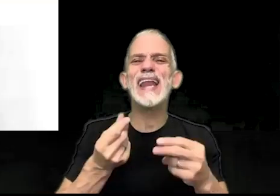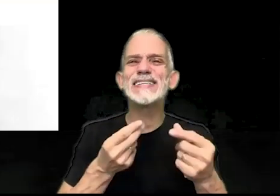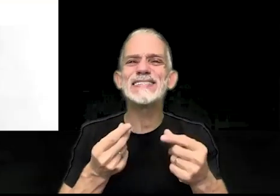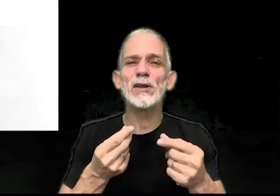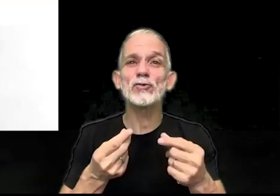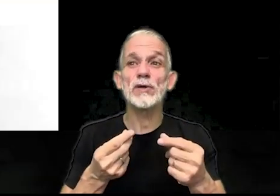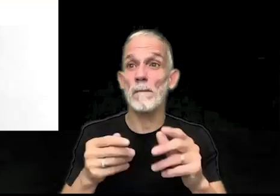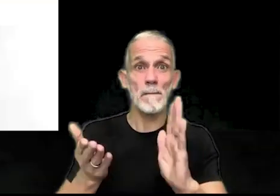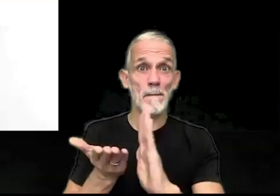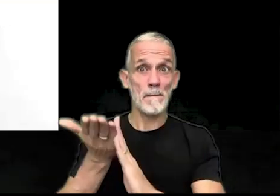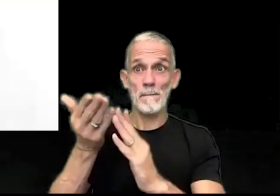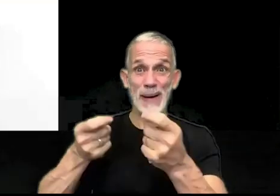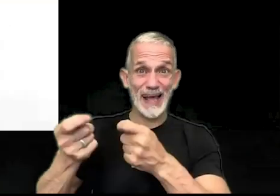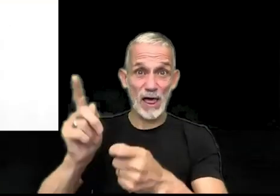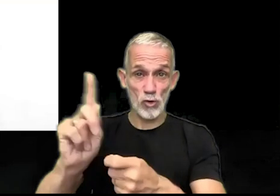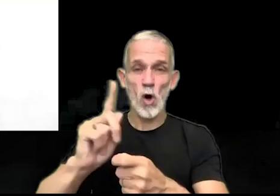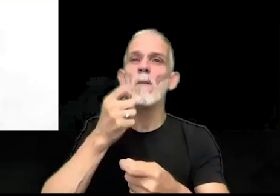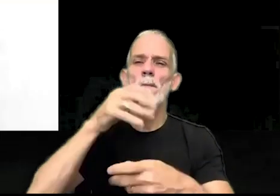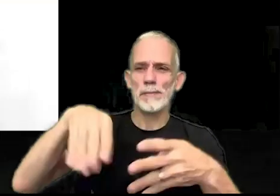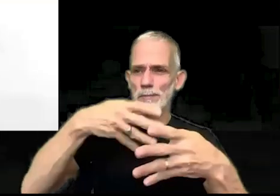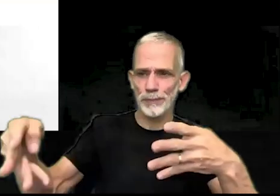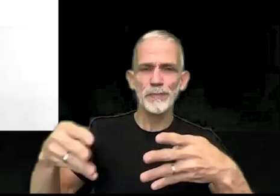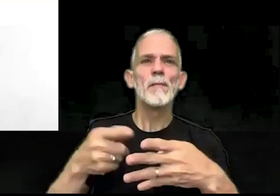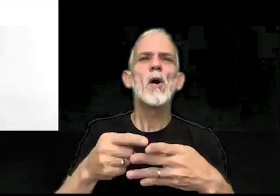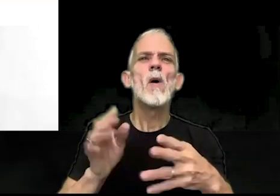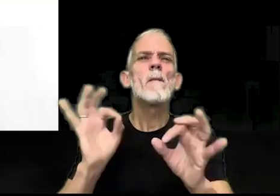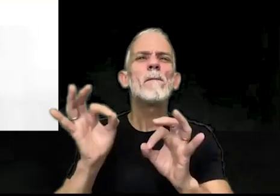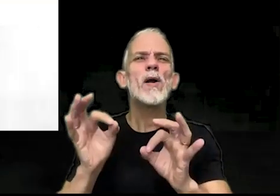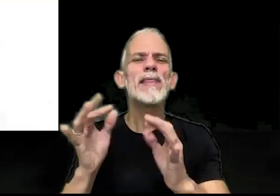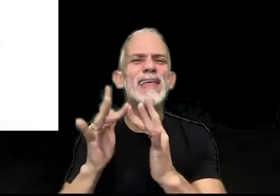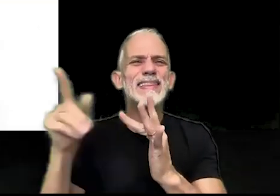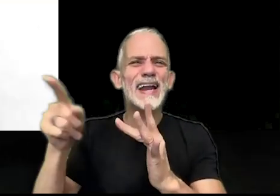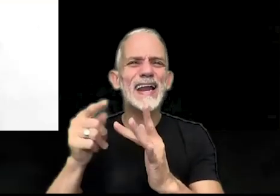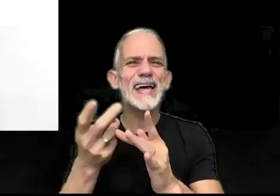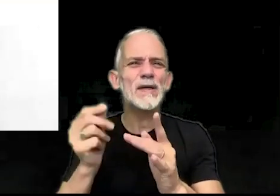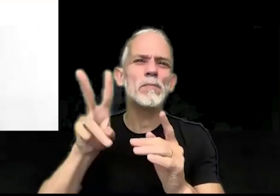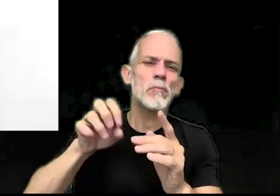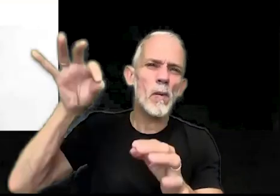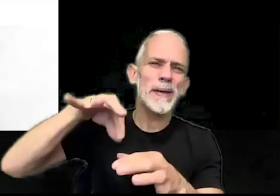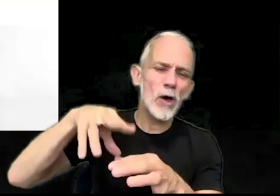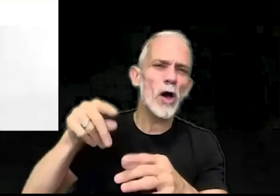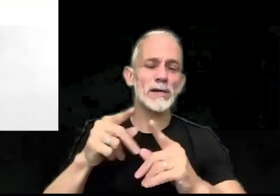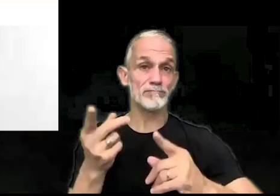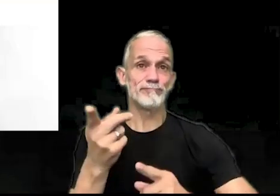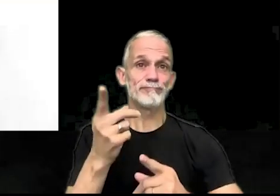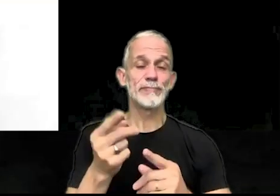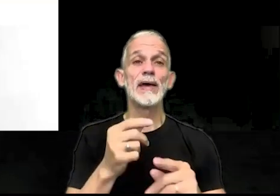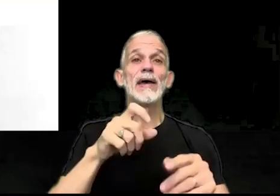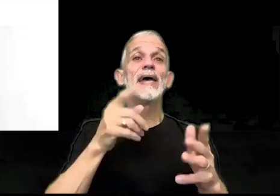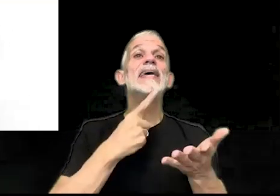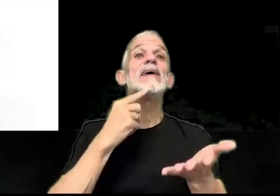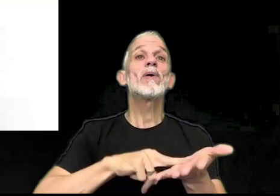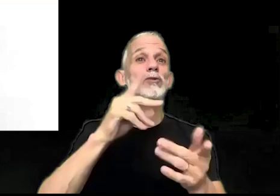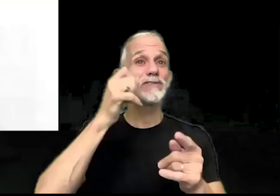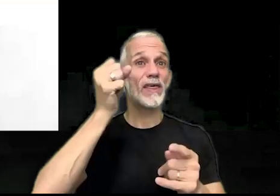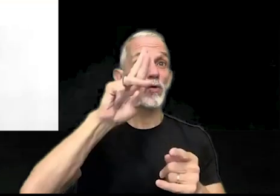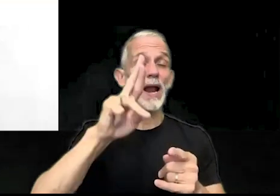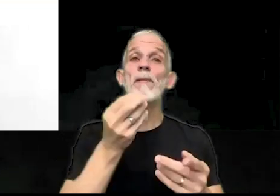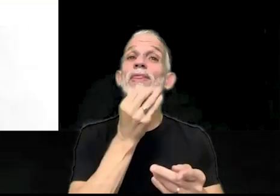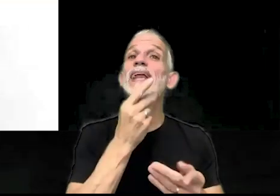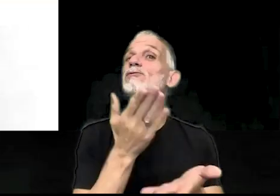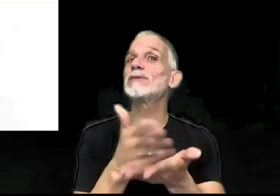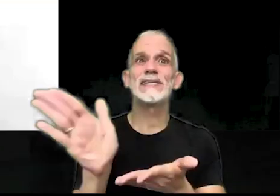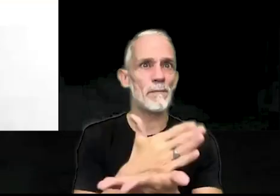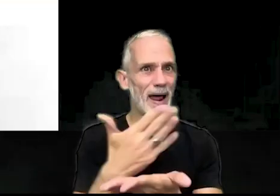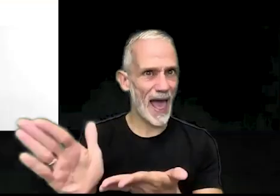en mercado de valores, incluidas monedas digitales, van a tributar por régimen cedular en una declaración separada